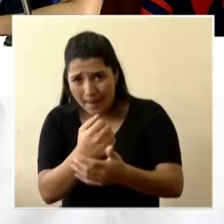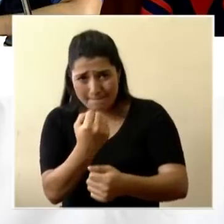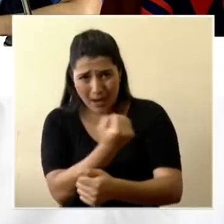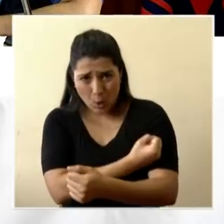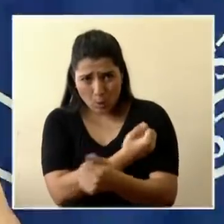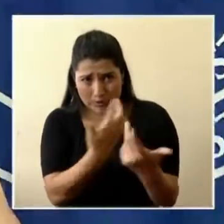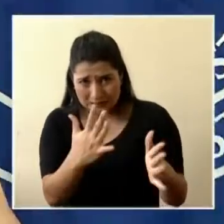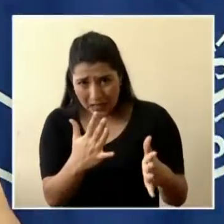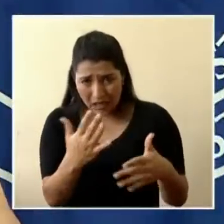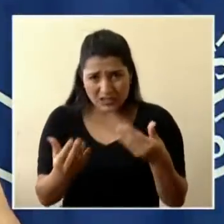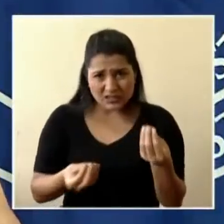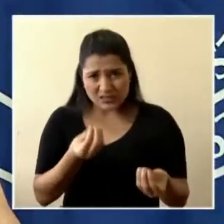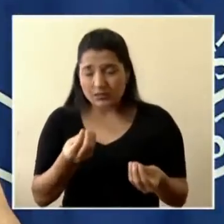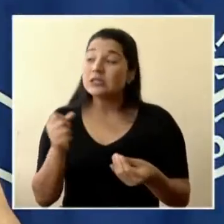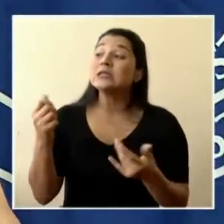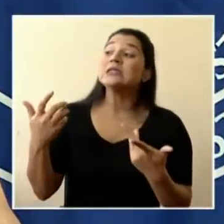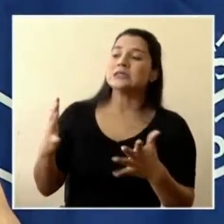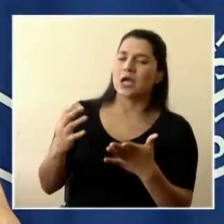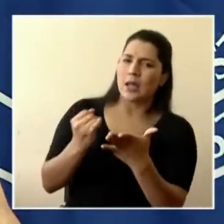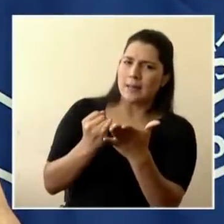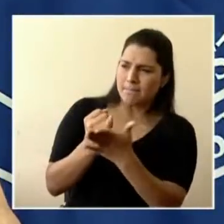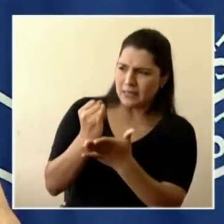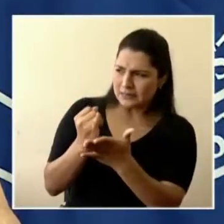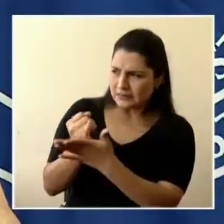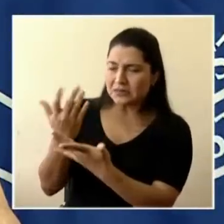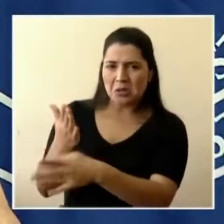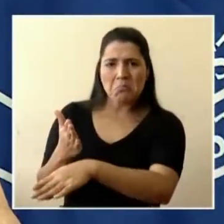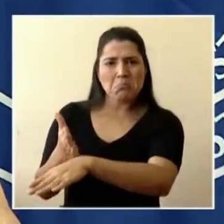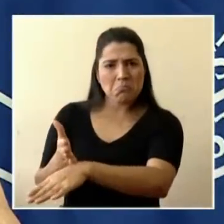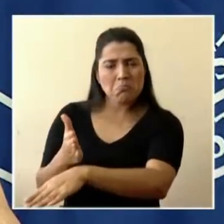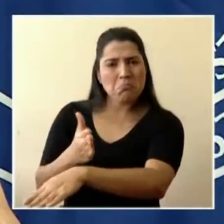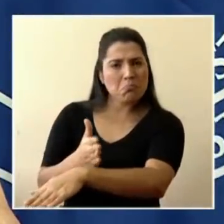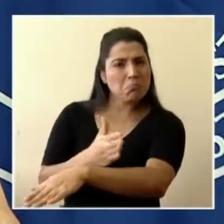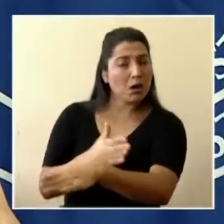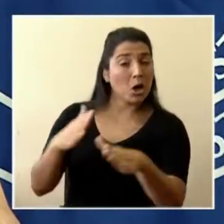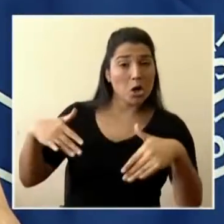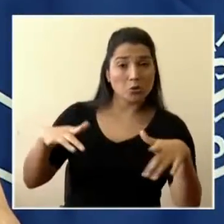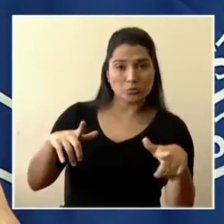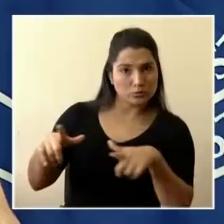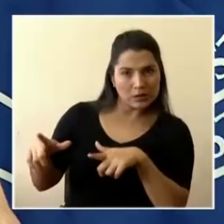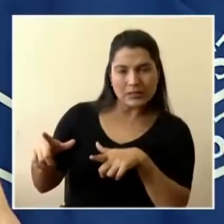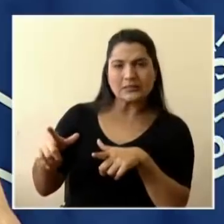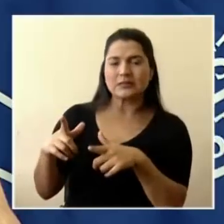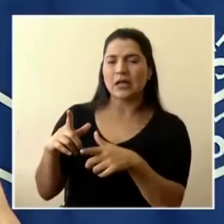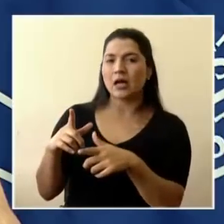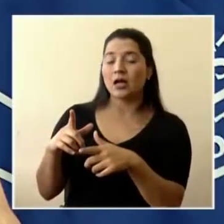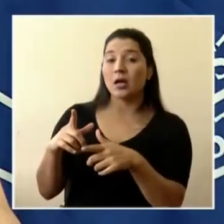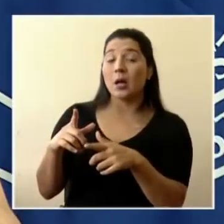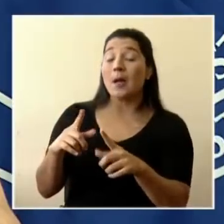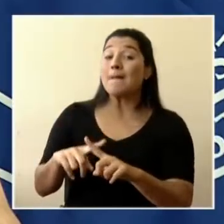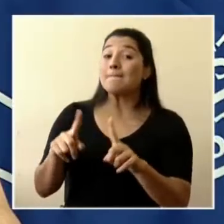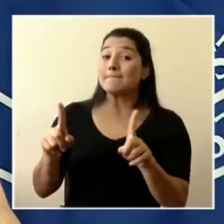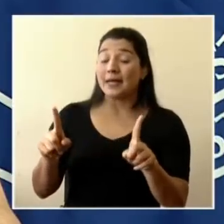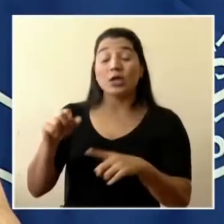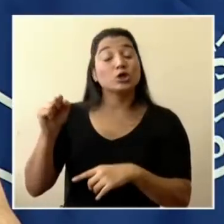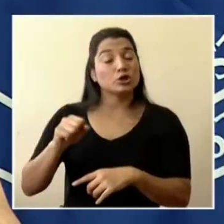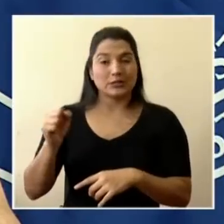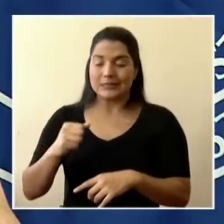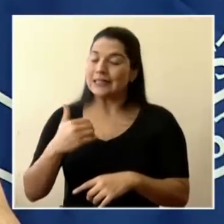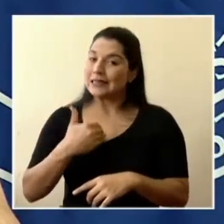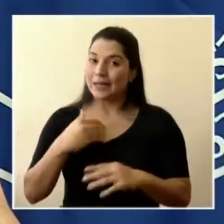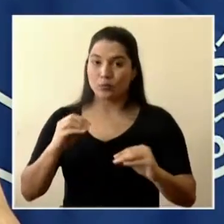Se han estado haciendo algunos estudios avanzando sobre candidatos de vacunas. Lo que sí es claro es